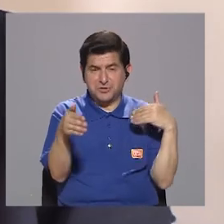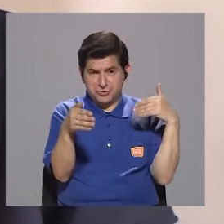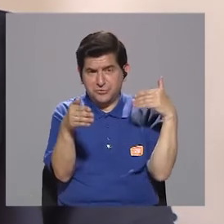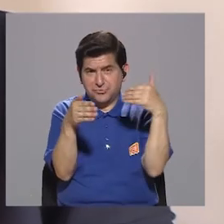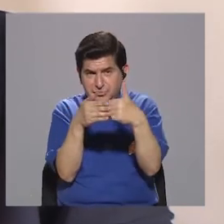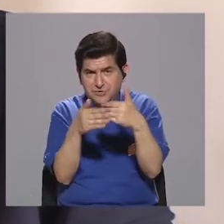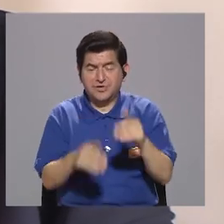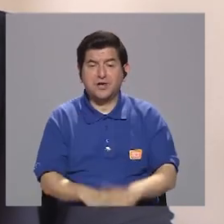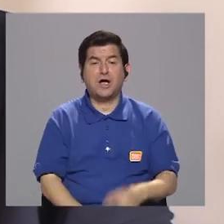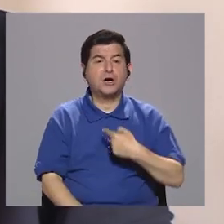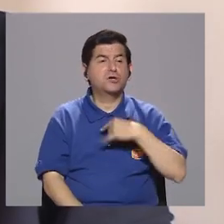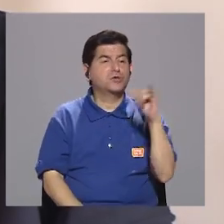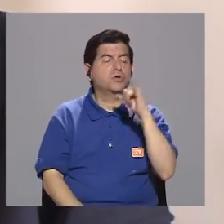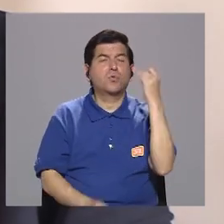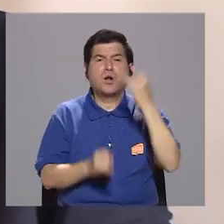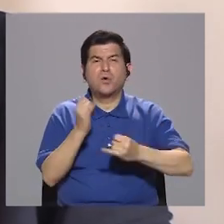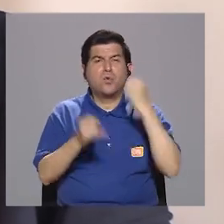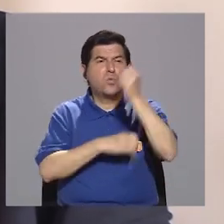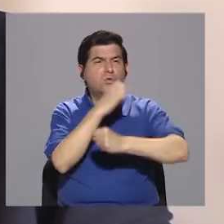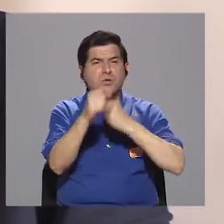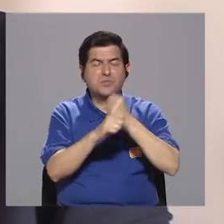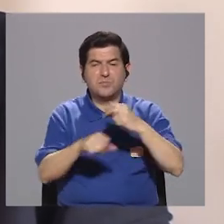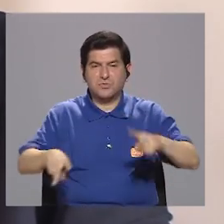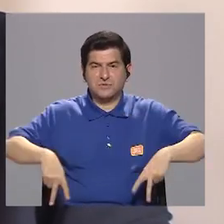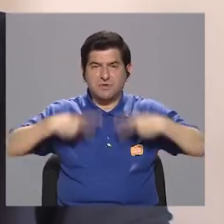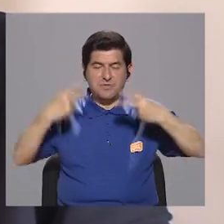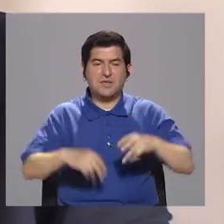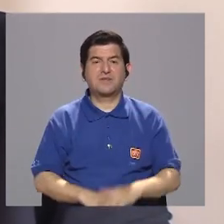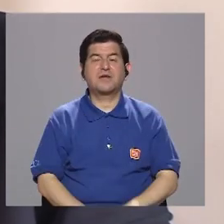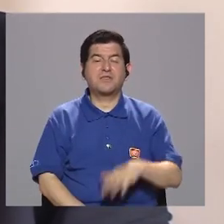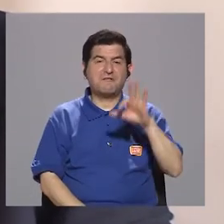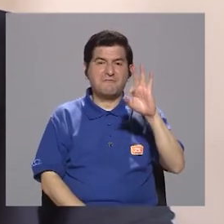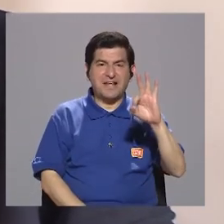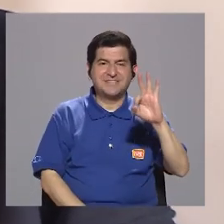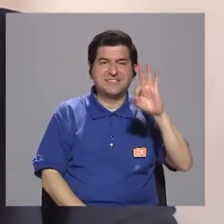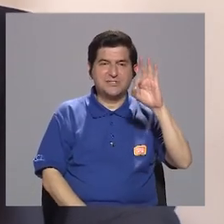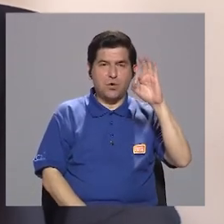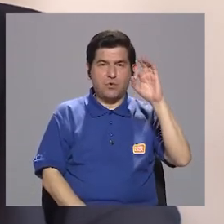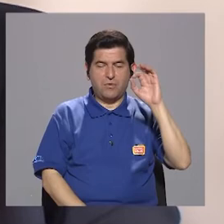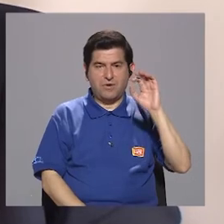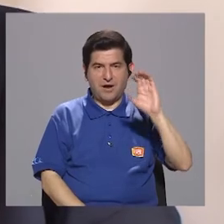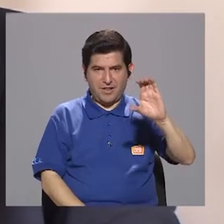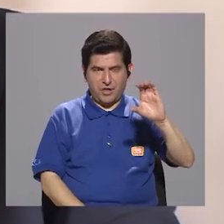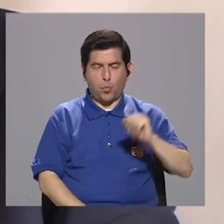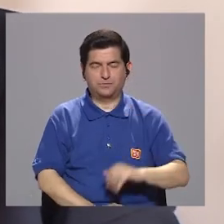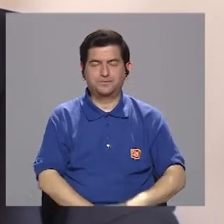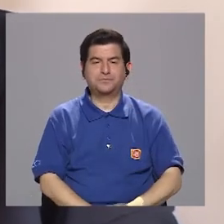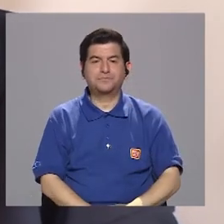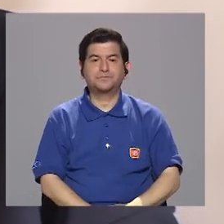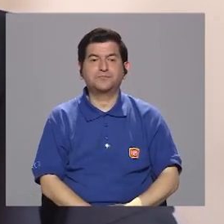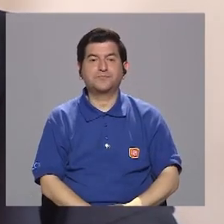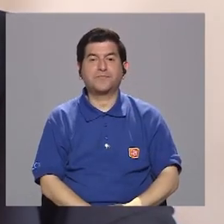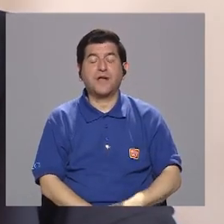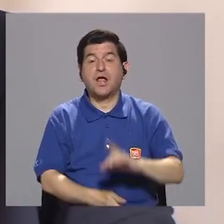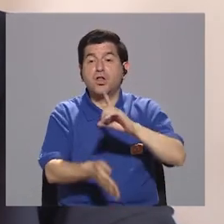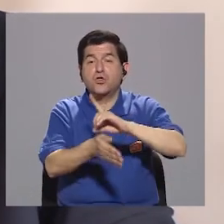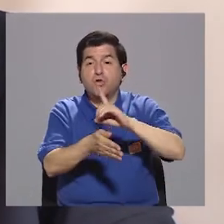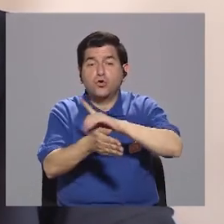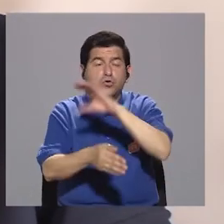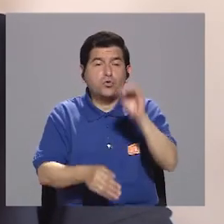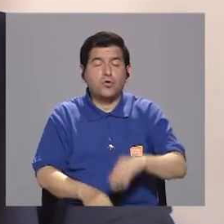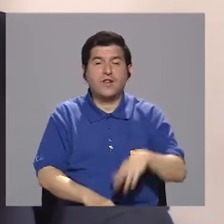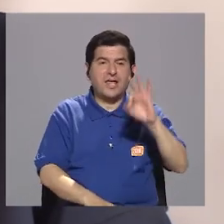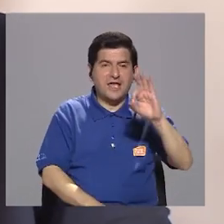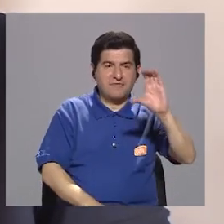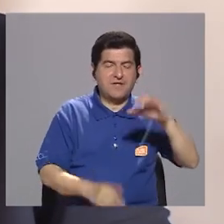cerca, como estuve yo en los últimos años de la vida de don Paco con don Paco. Y el doctor y don Paco siempre,